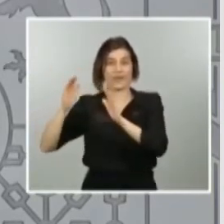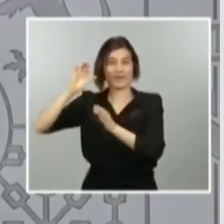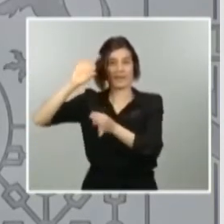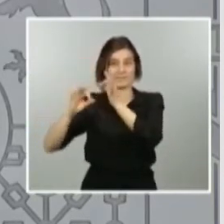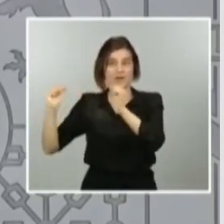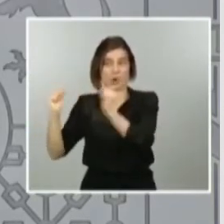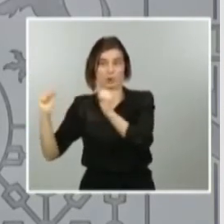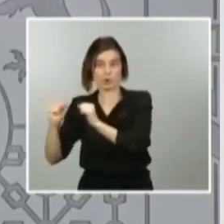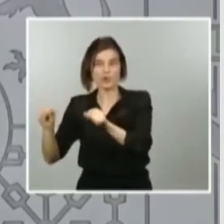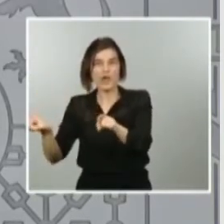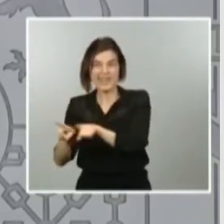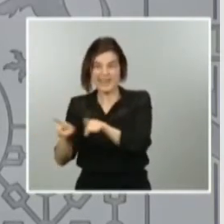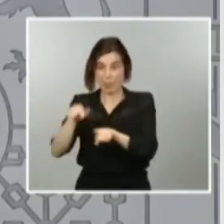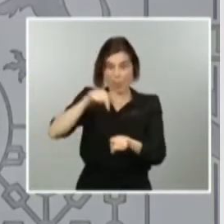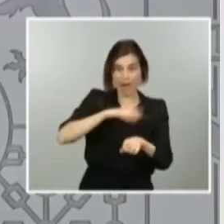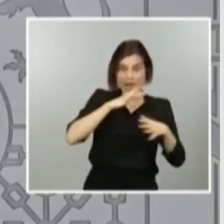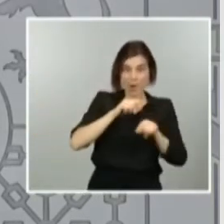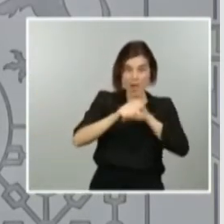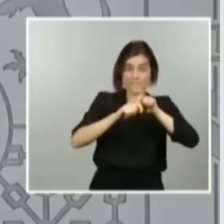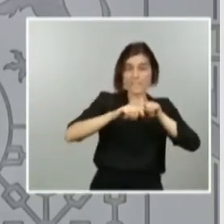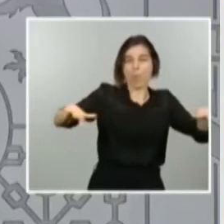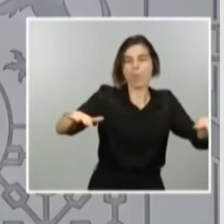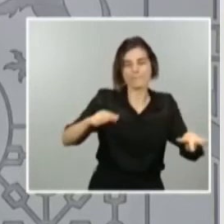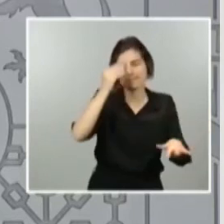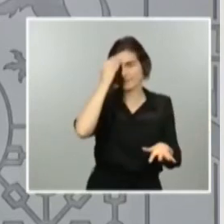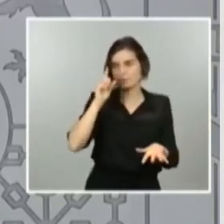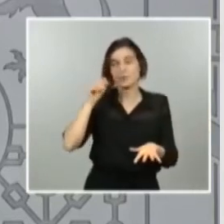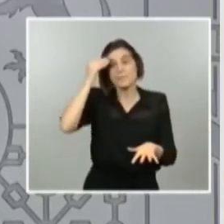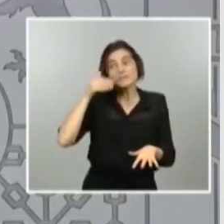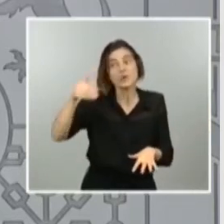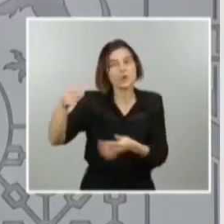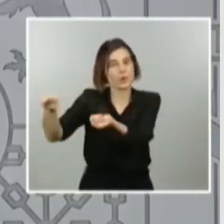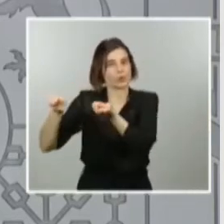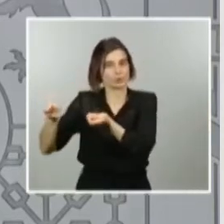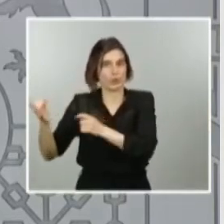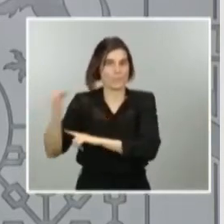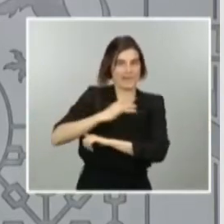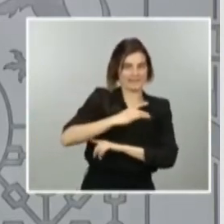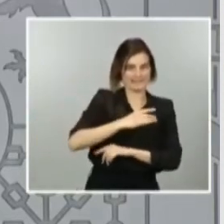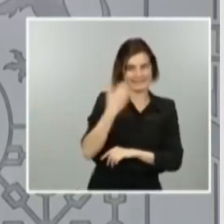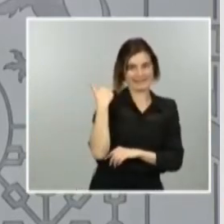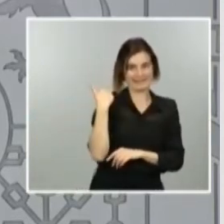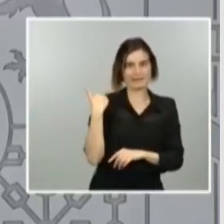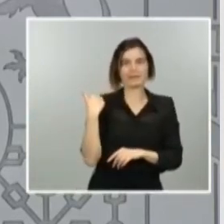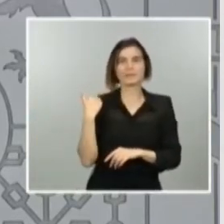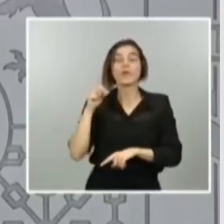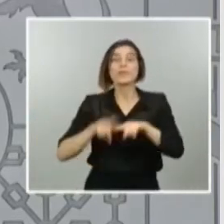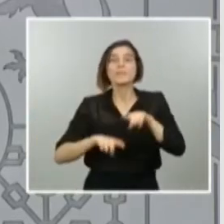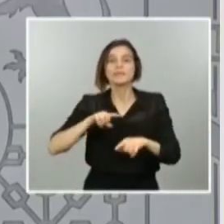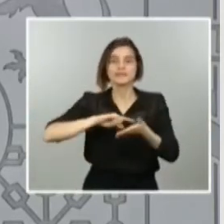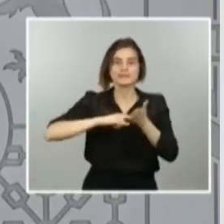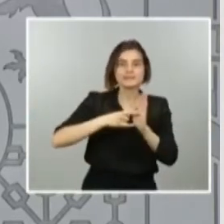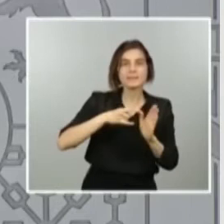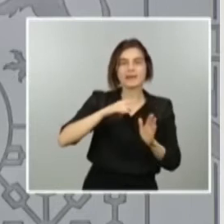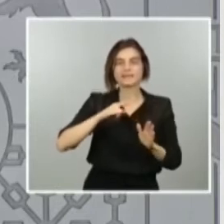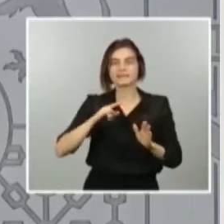las Islas Baleares también. Entonces toda esa gente que estuvo de vacaciones y volvió a fines de agosto a sus,